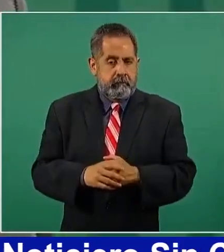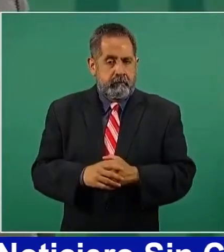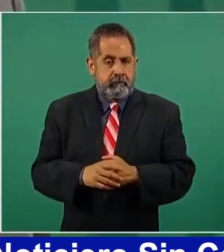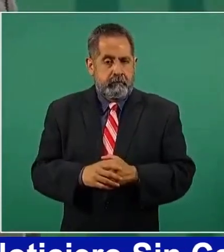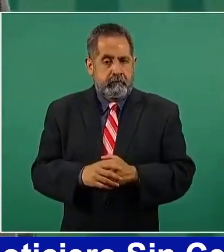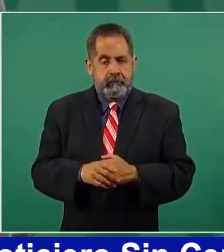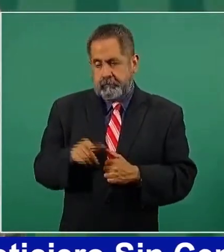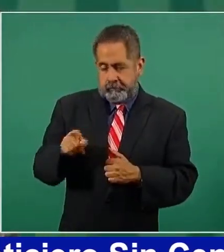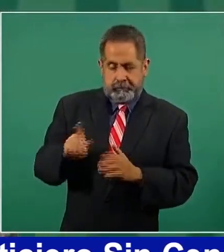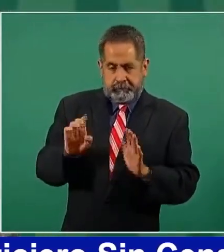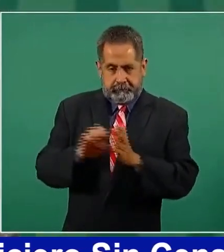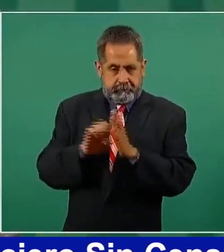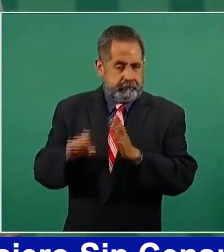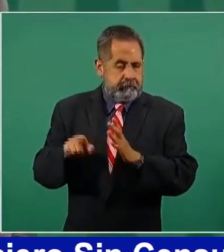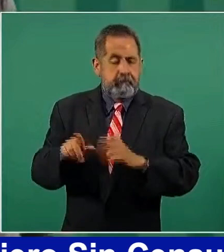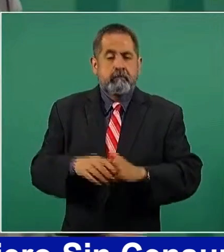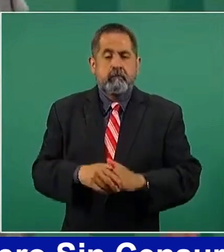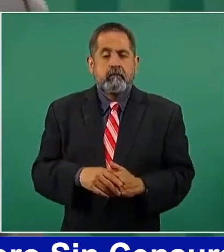Arturo Saldívar,